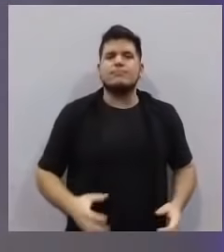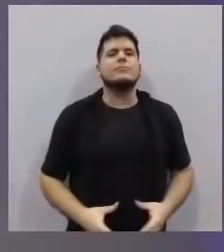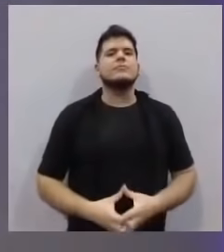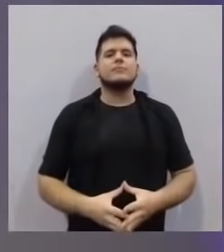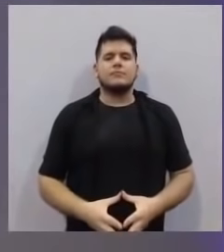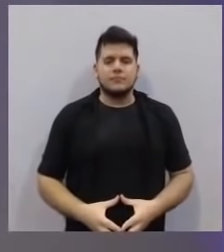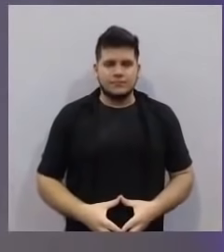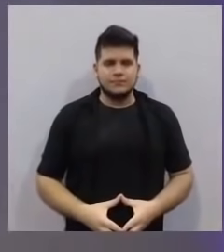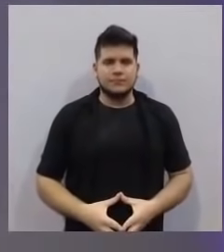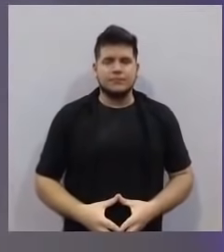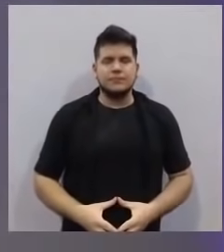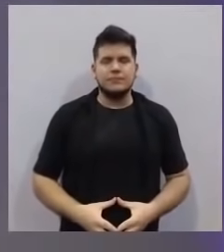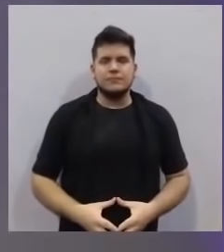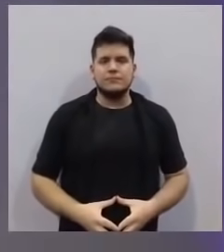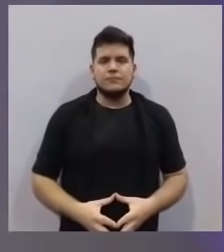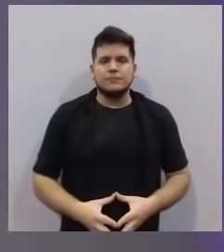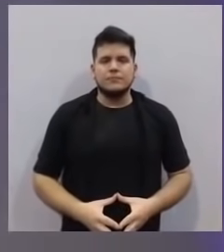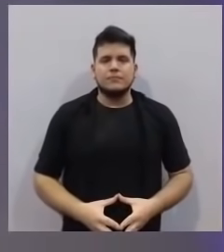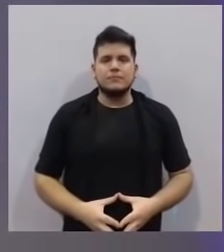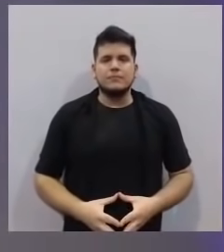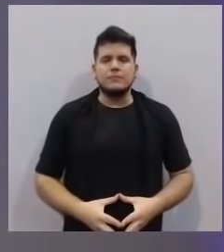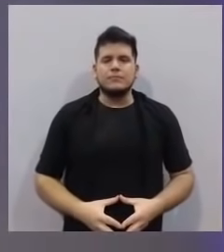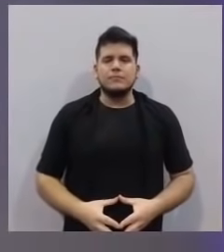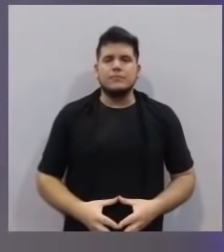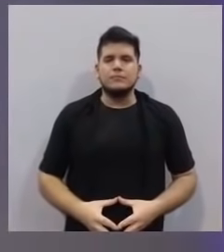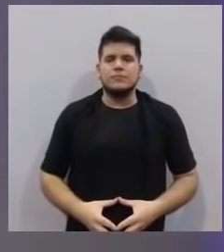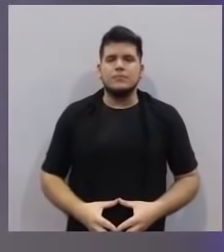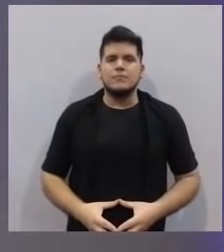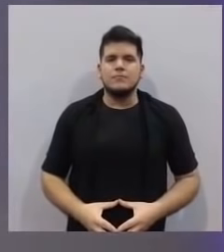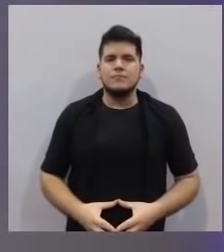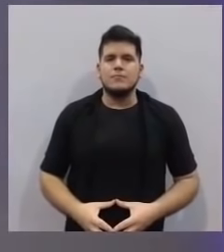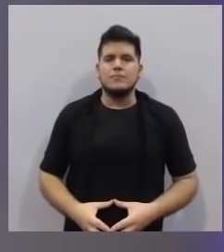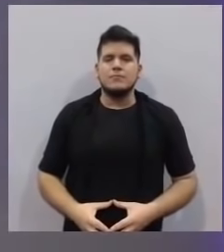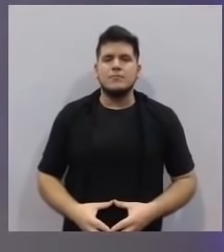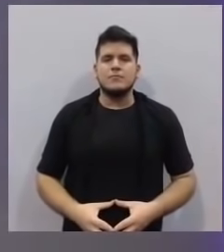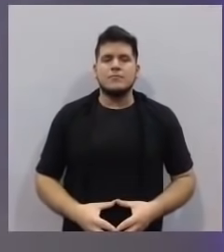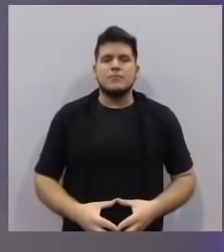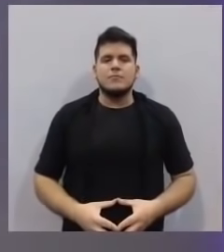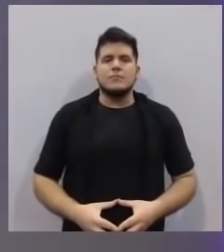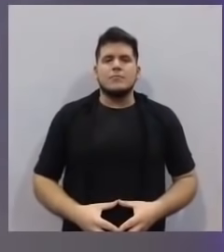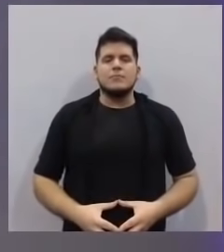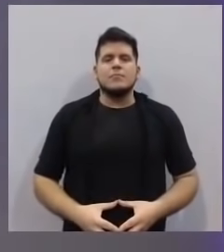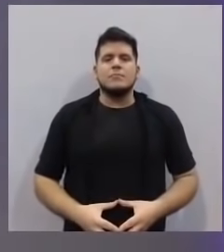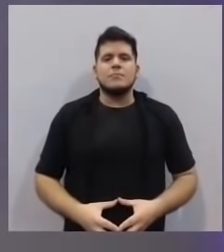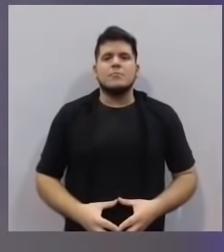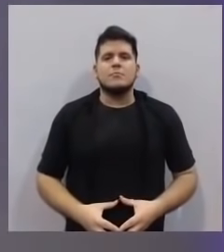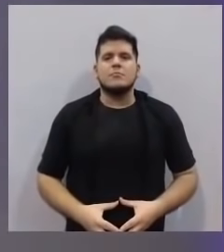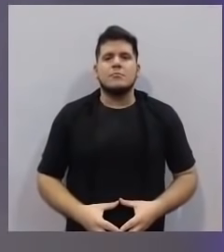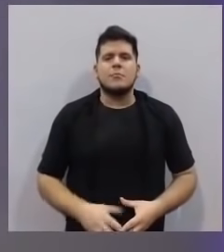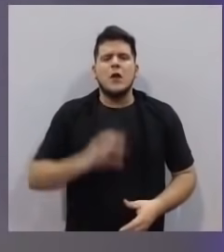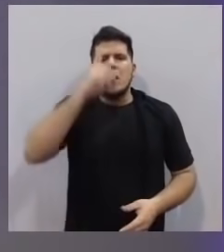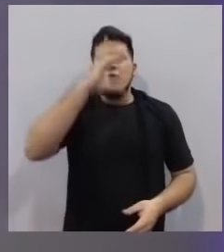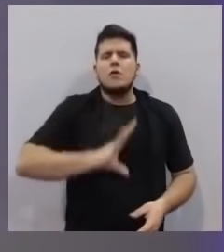diga yo le creo a dios vamos dígalo yo le creo a dios si usted quiere sacar un estado de sentimiento